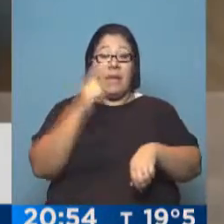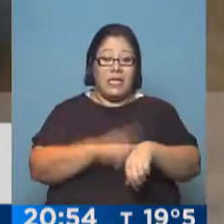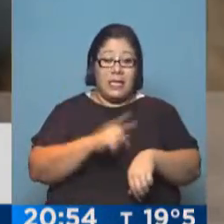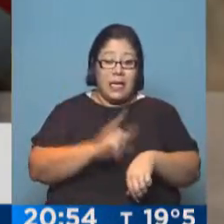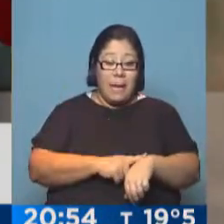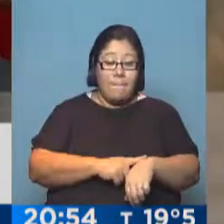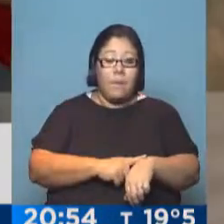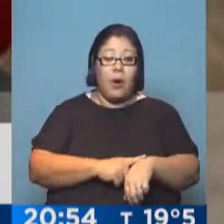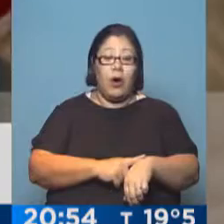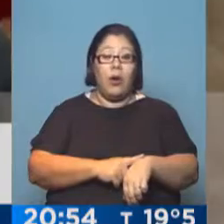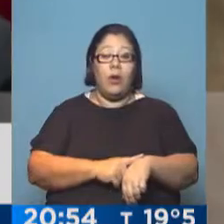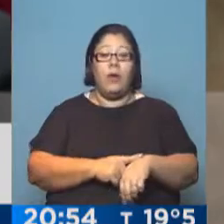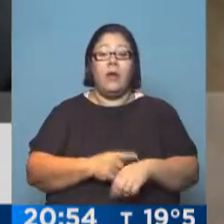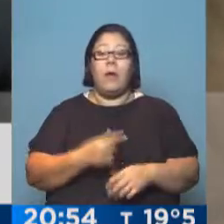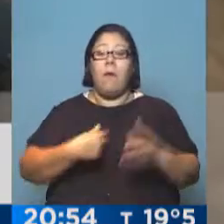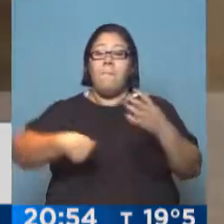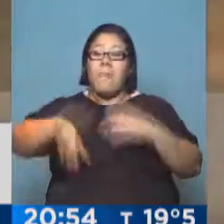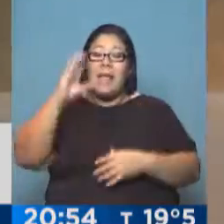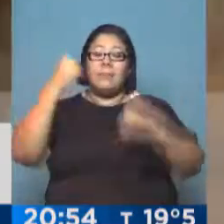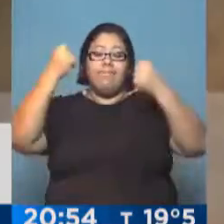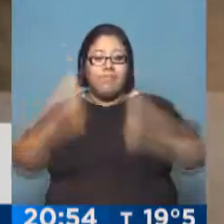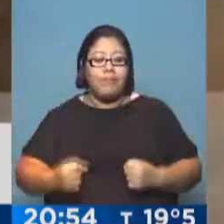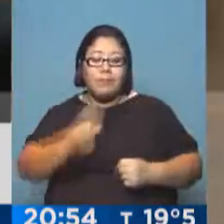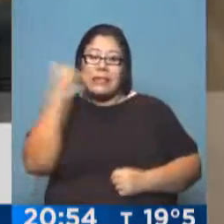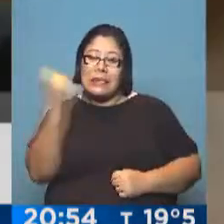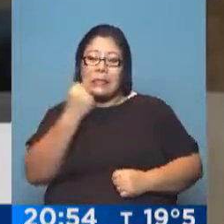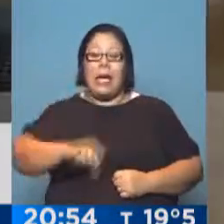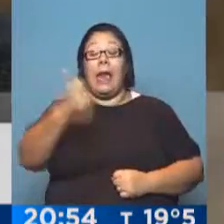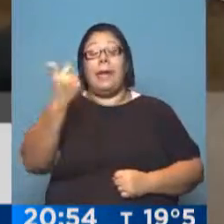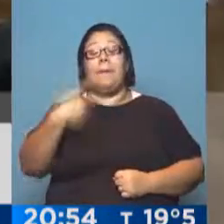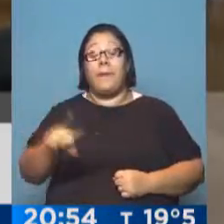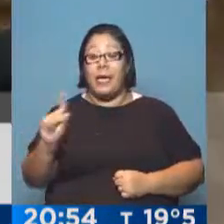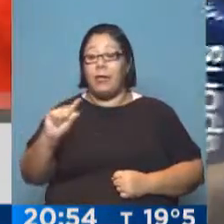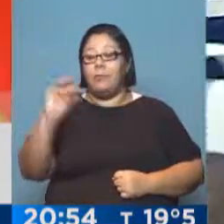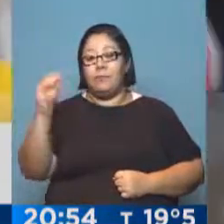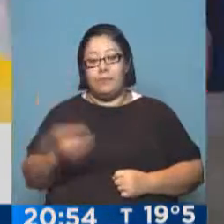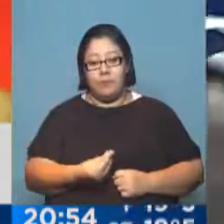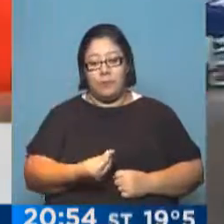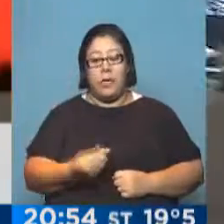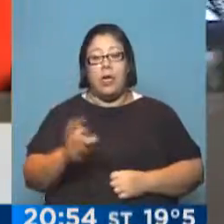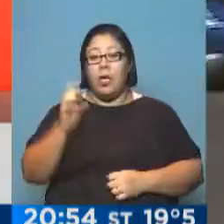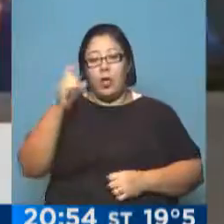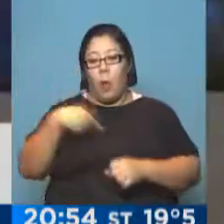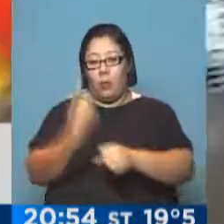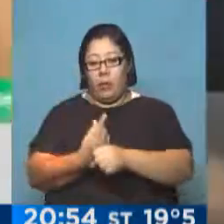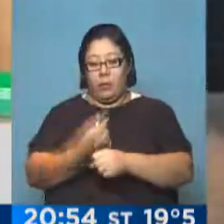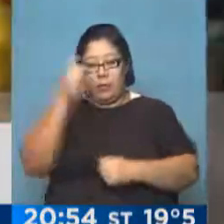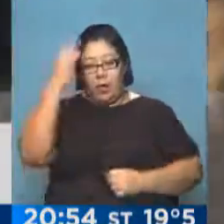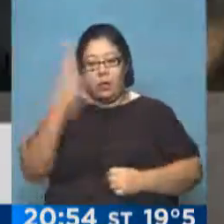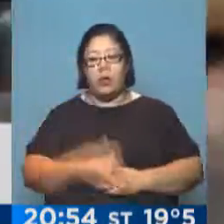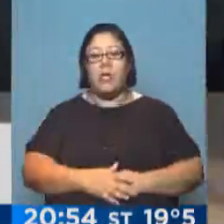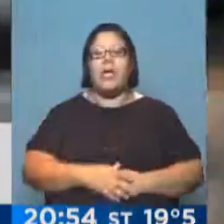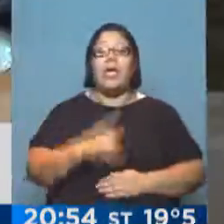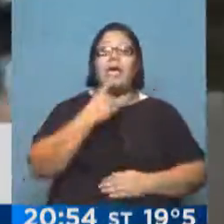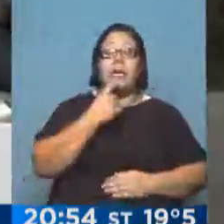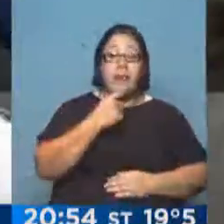que haber entrado con más decisión a buscar el partido y yo creo que por eso nos costó un poco. Un partido donde River arrancó